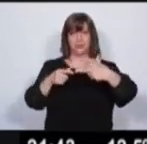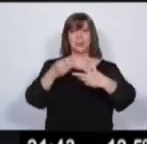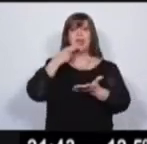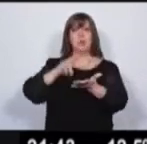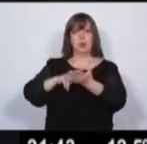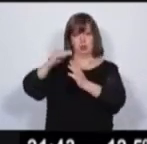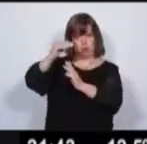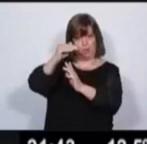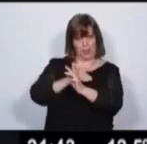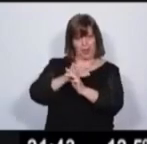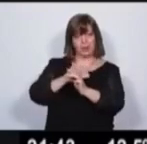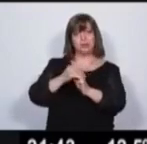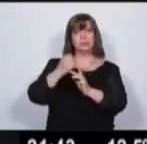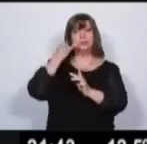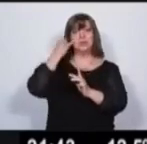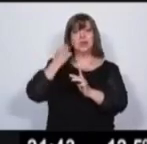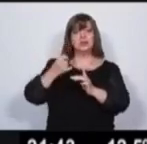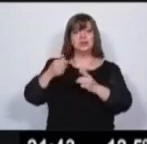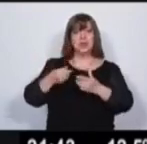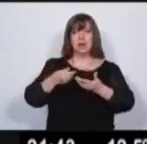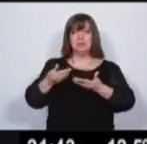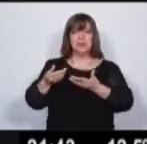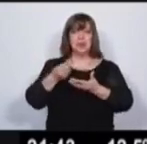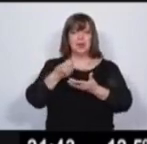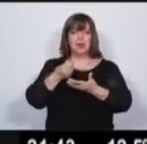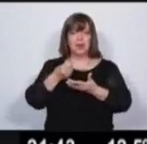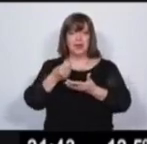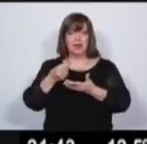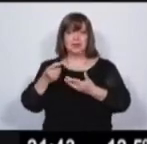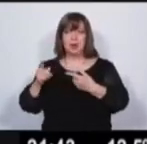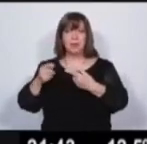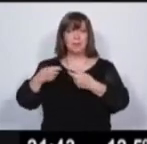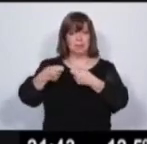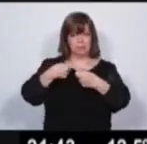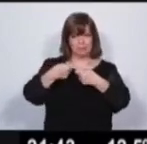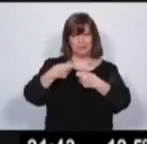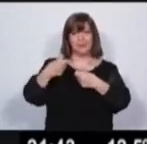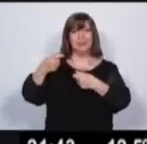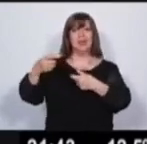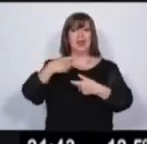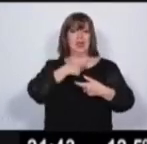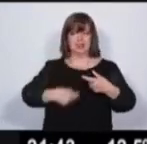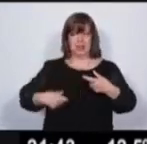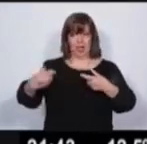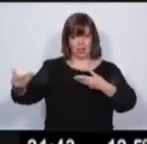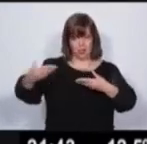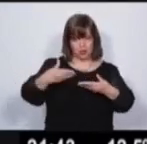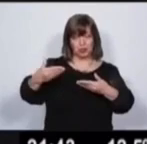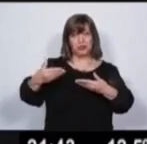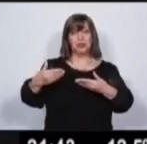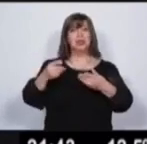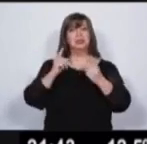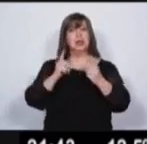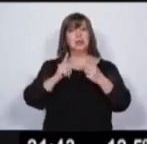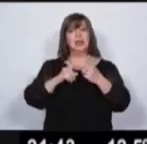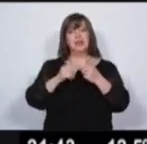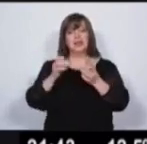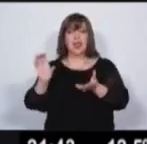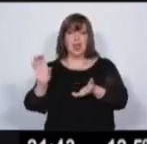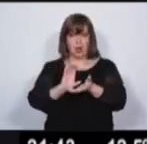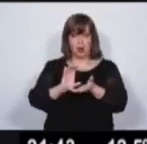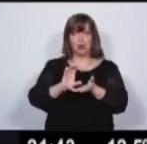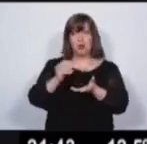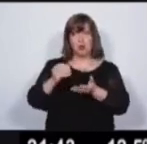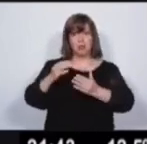impuestos simplificar la relación entre el emprendedor y el estado y una fuerte inversión en